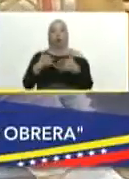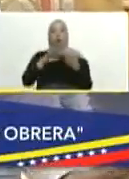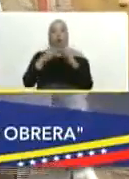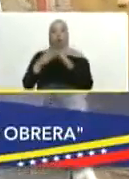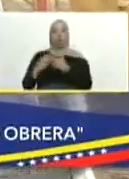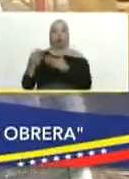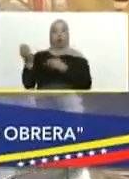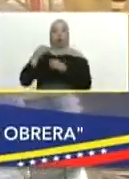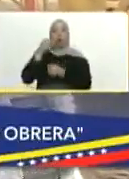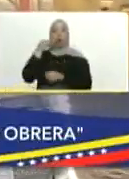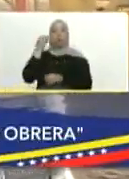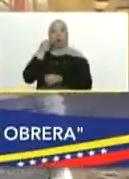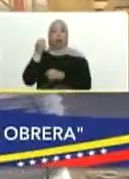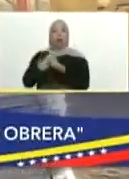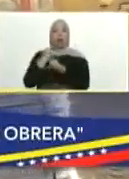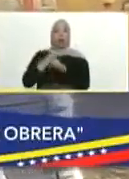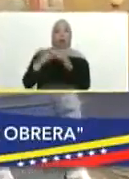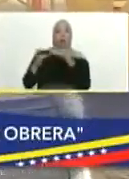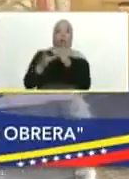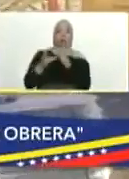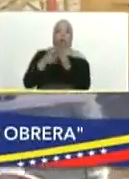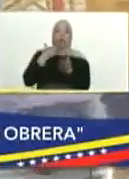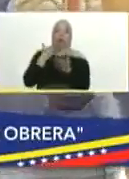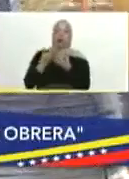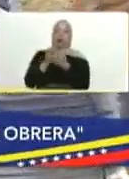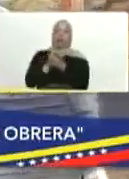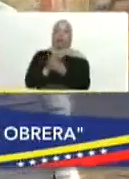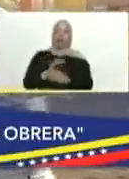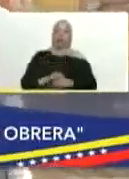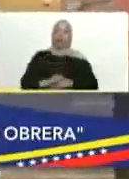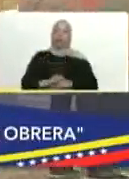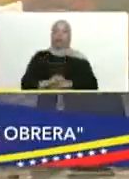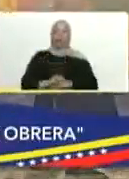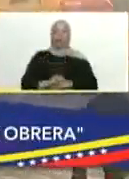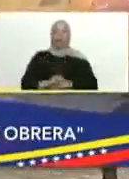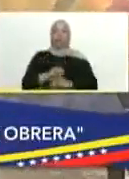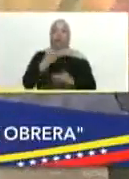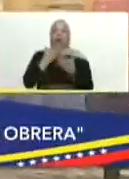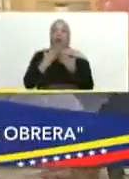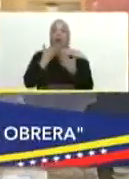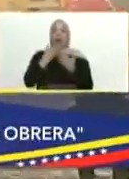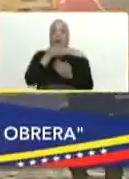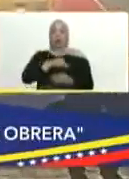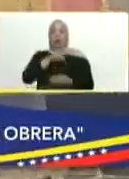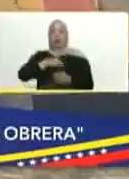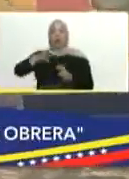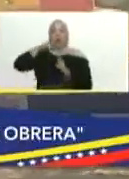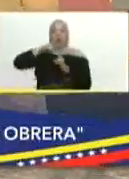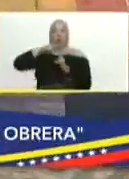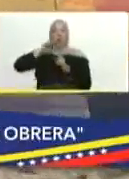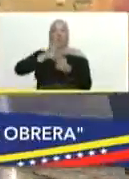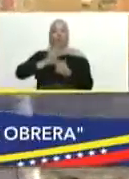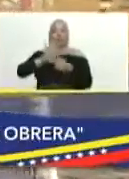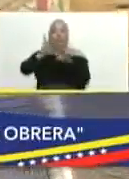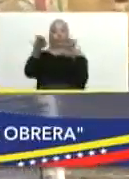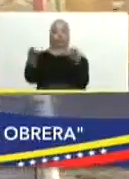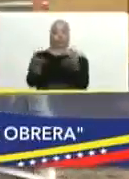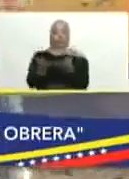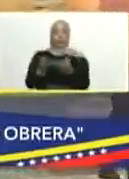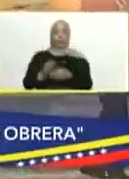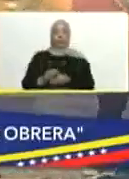acumulación de todos estos hechos te agradezco Escalante Ender calante Sí señor de San Cristóbal para el mundo aquí tenemos argenis